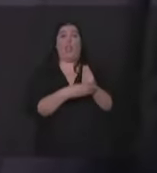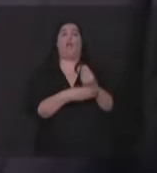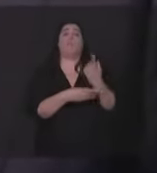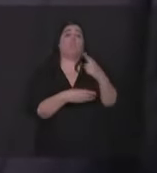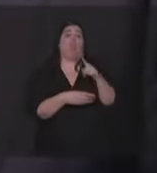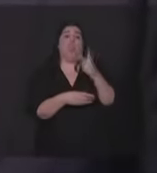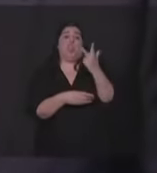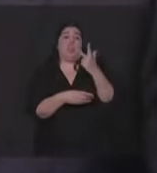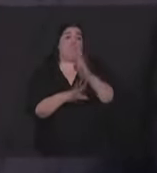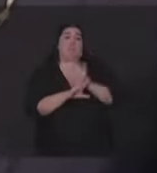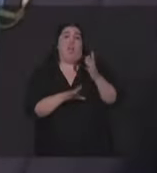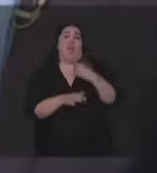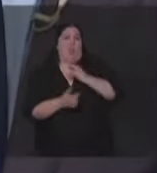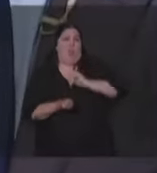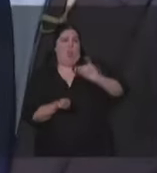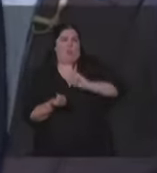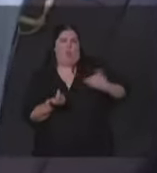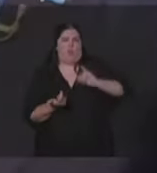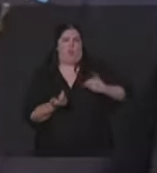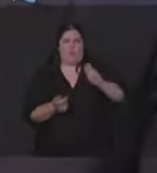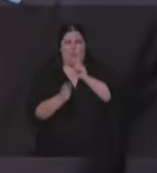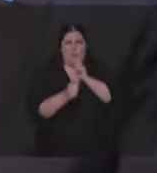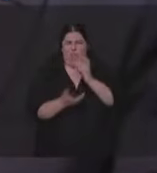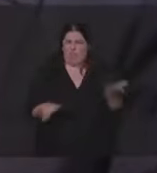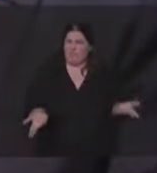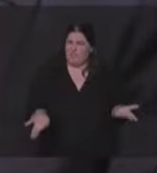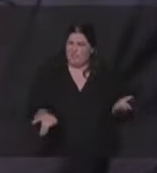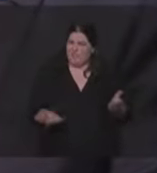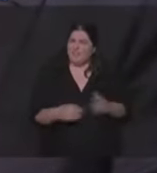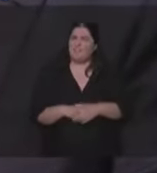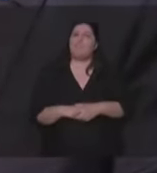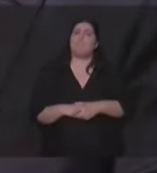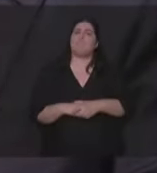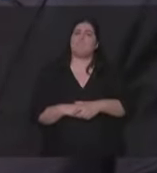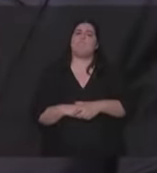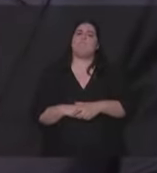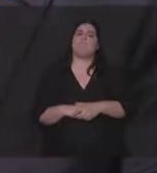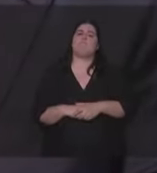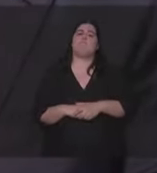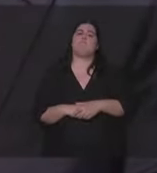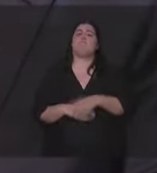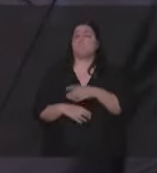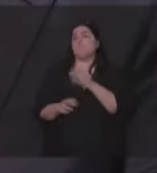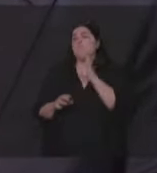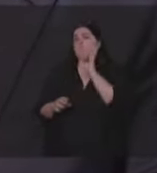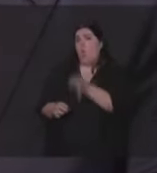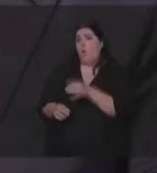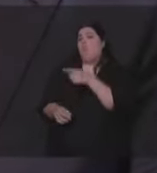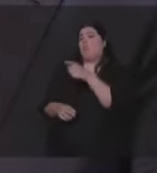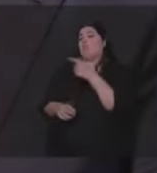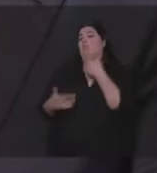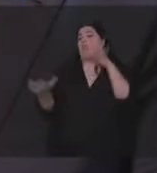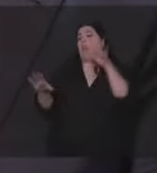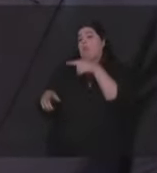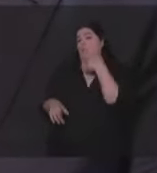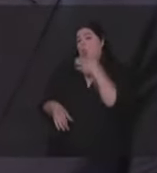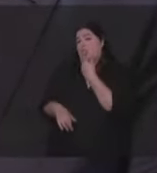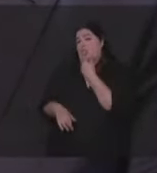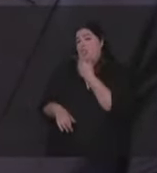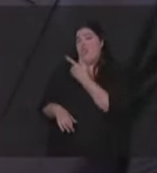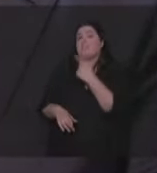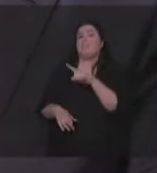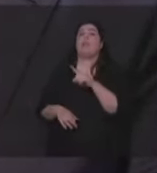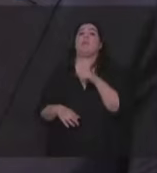Obvio Sabes por qué digamos porque quizás vos no lo sepas pero Argentina es uno de los 50 países que firmó el